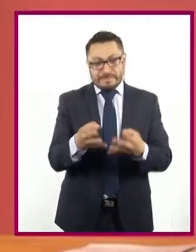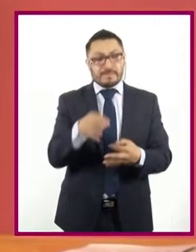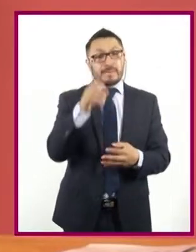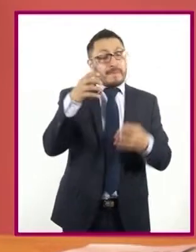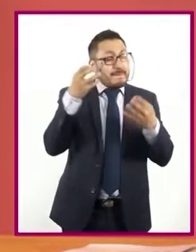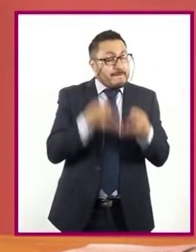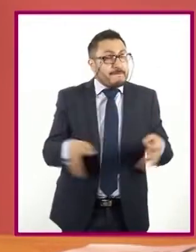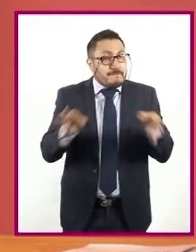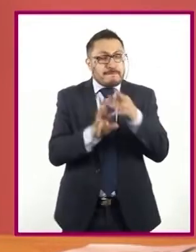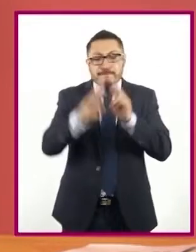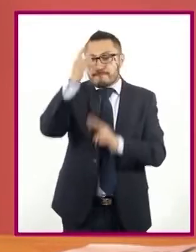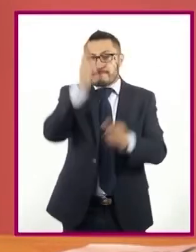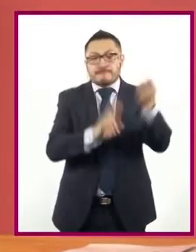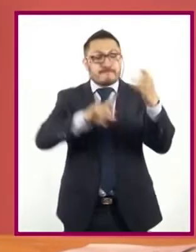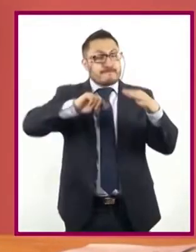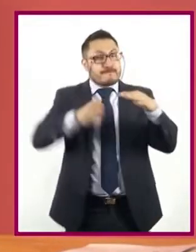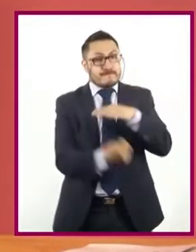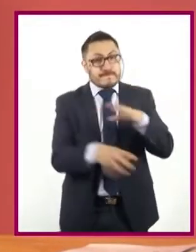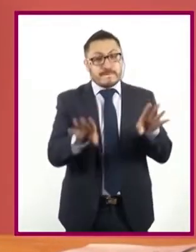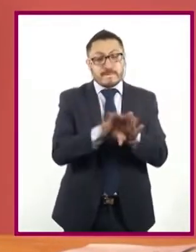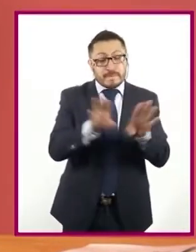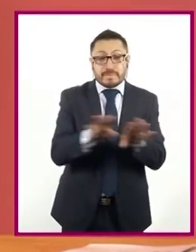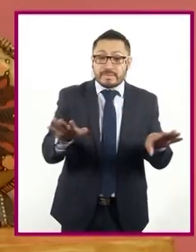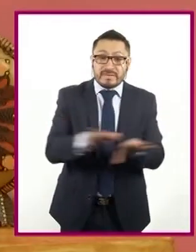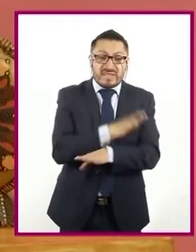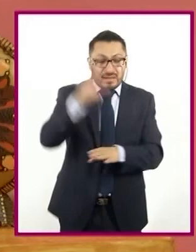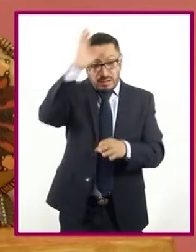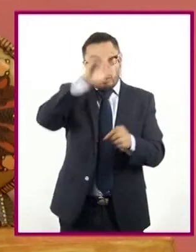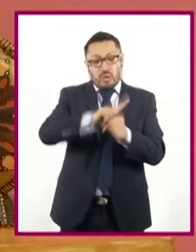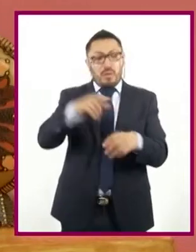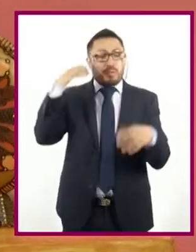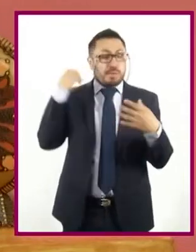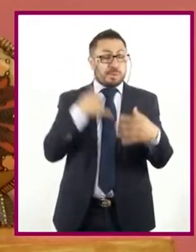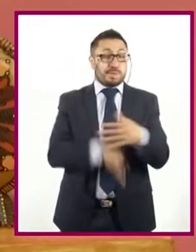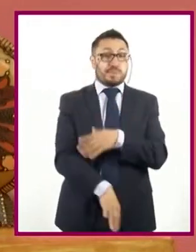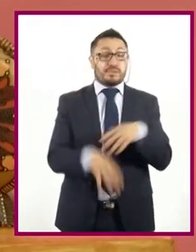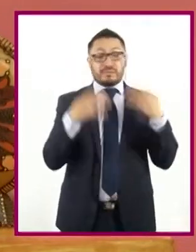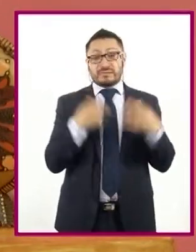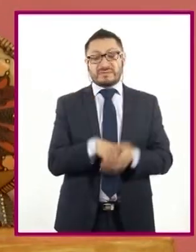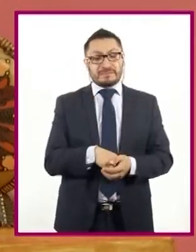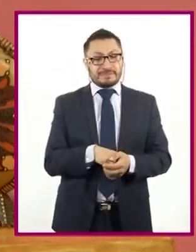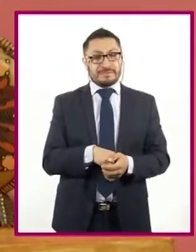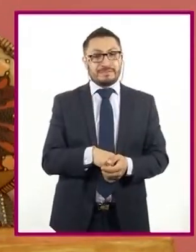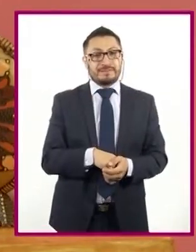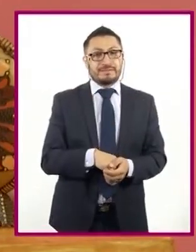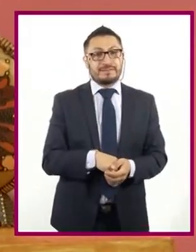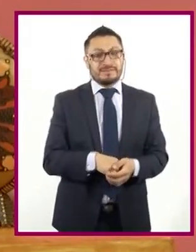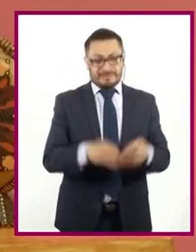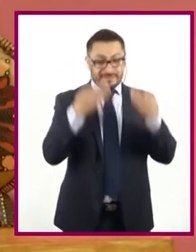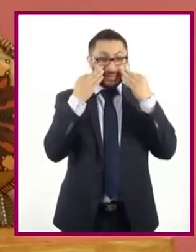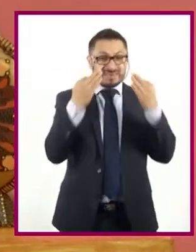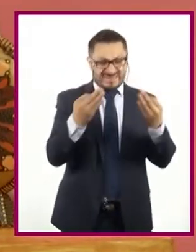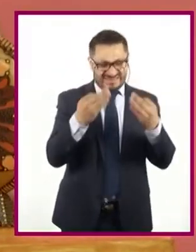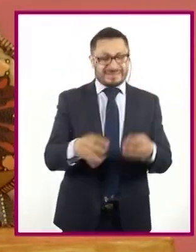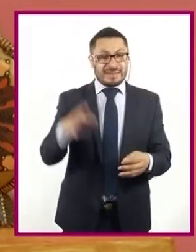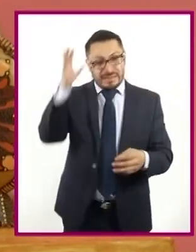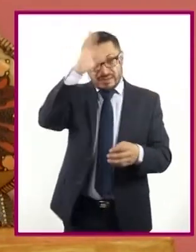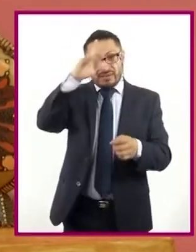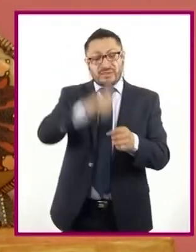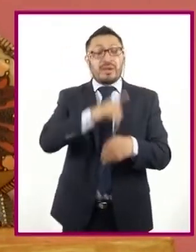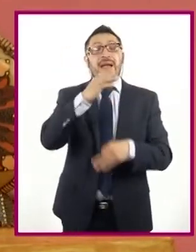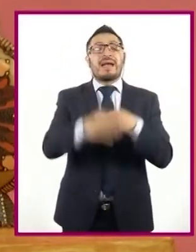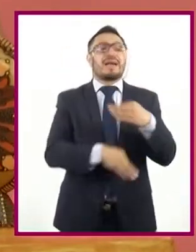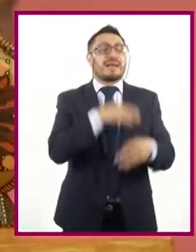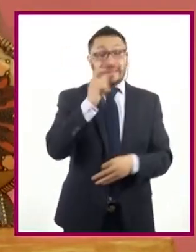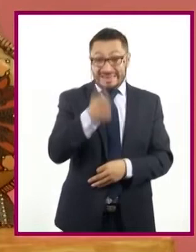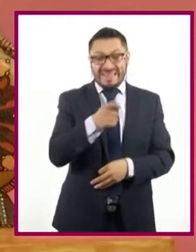tecnológicas acarrearon cambios culturales profundos. Como podemos observar entonces, la cultura es todo lo que